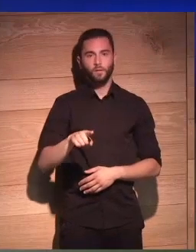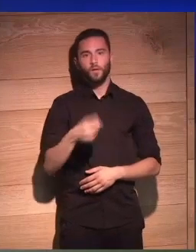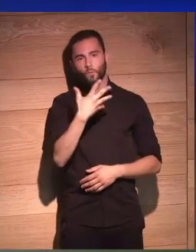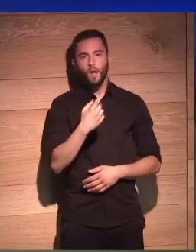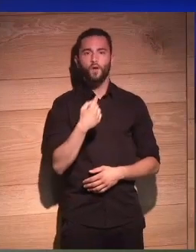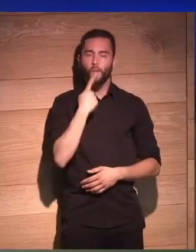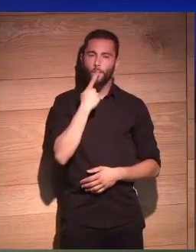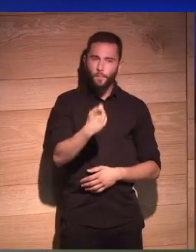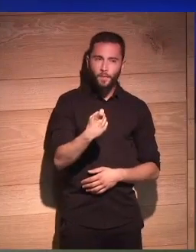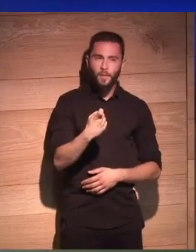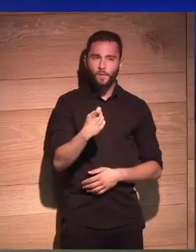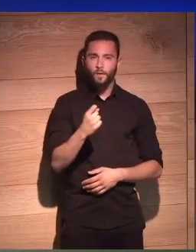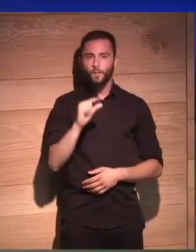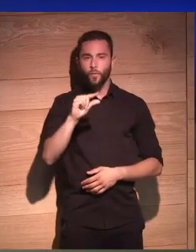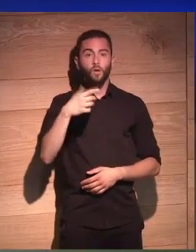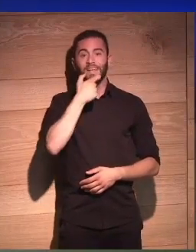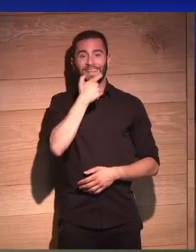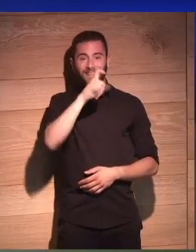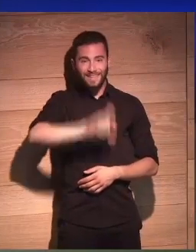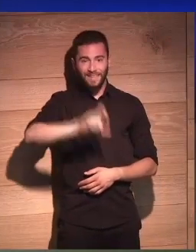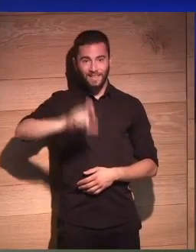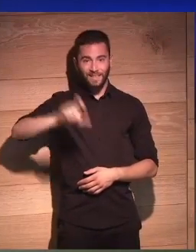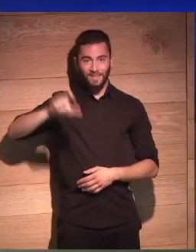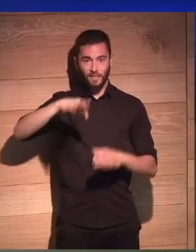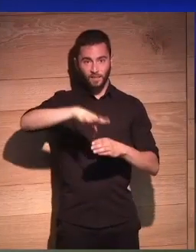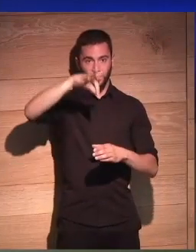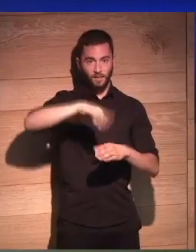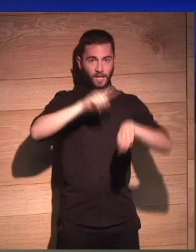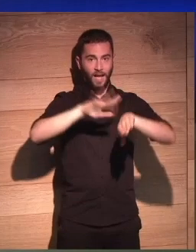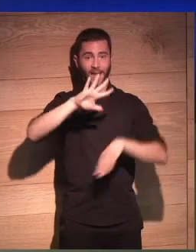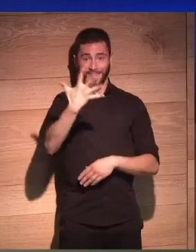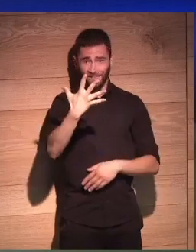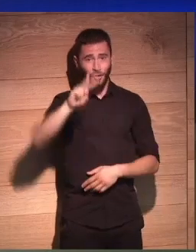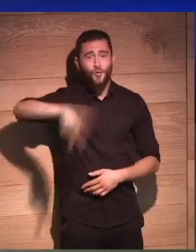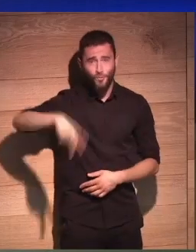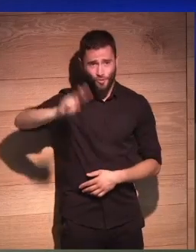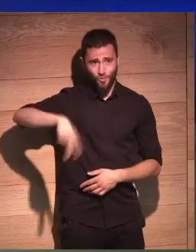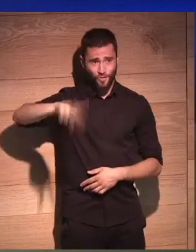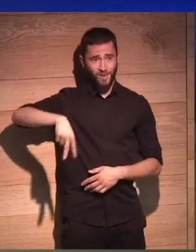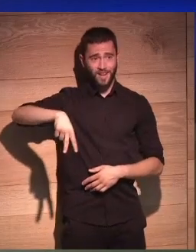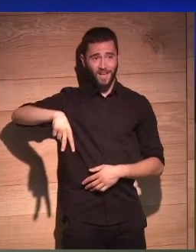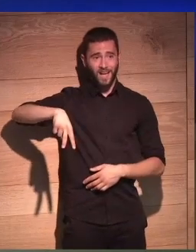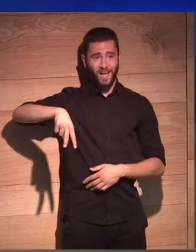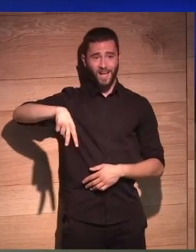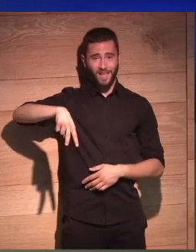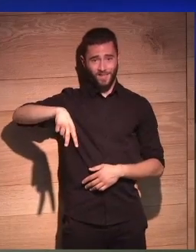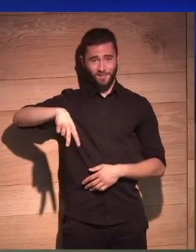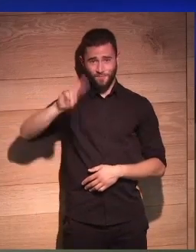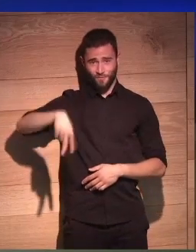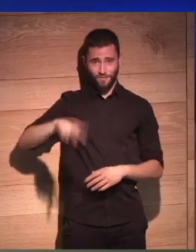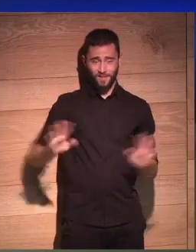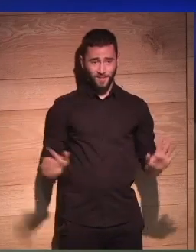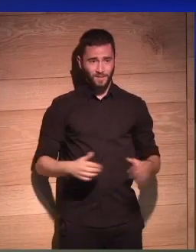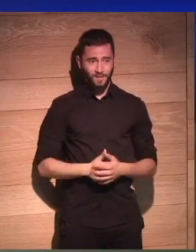¿no? Los ingleses nunca realmente han tomado el té a las 5. Eso es una exportación. No, a las 5 venía el gin